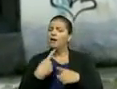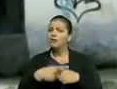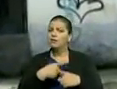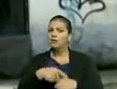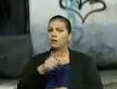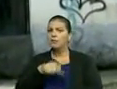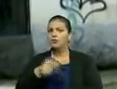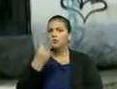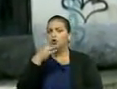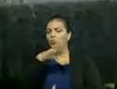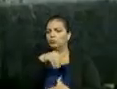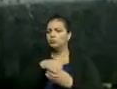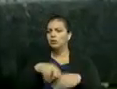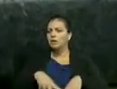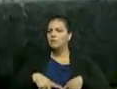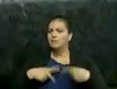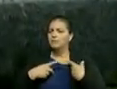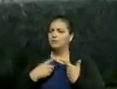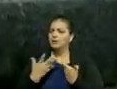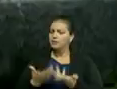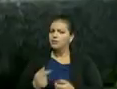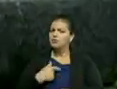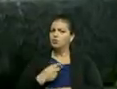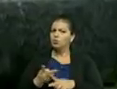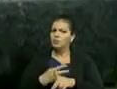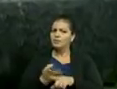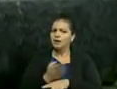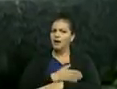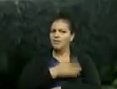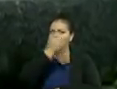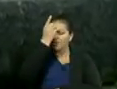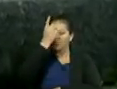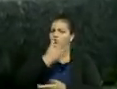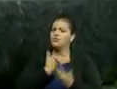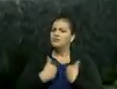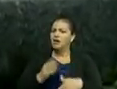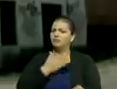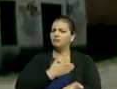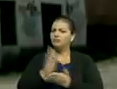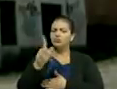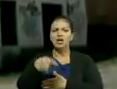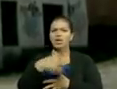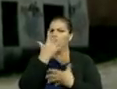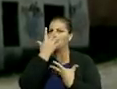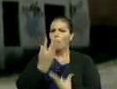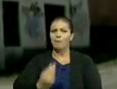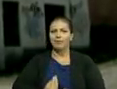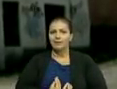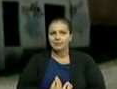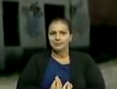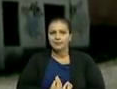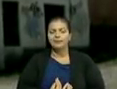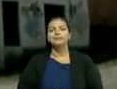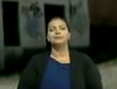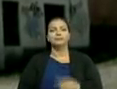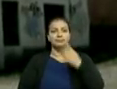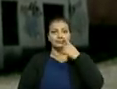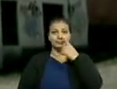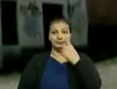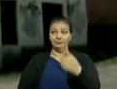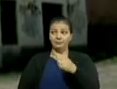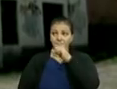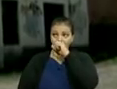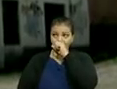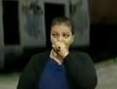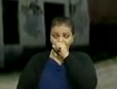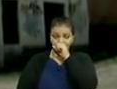un precedente. Dicen estar cansados de los constantes robos, que los amigos de la gente operan en motocicletas, especialmente antes que